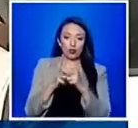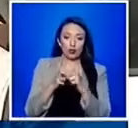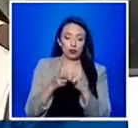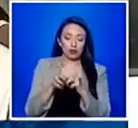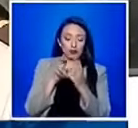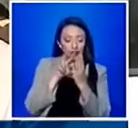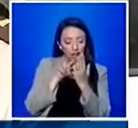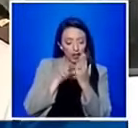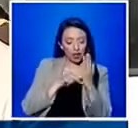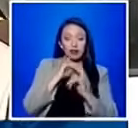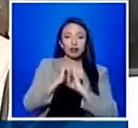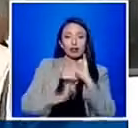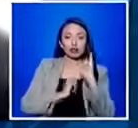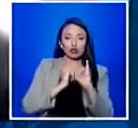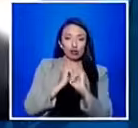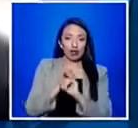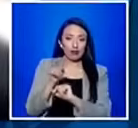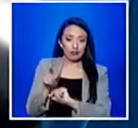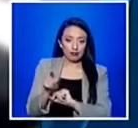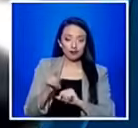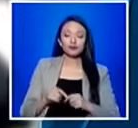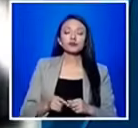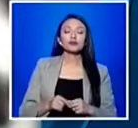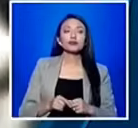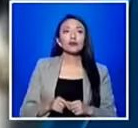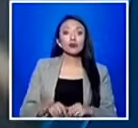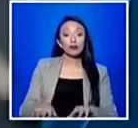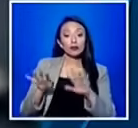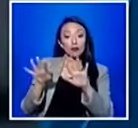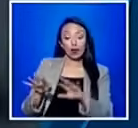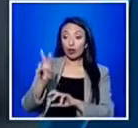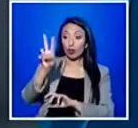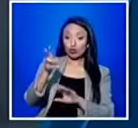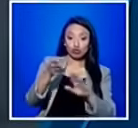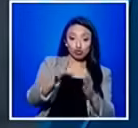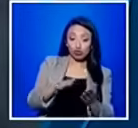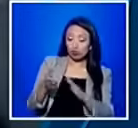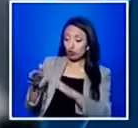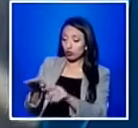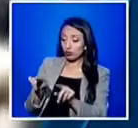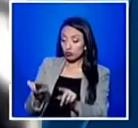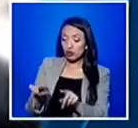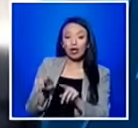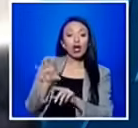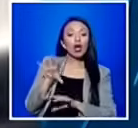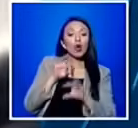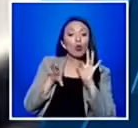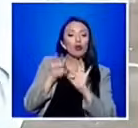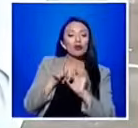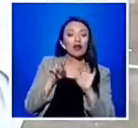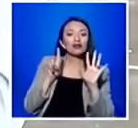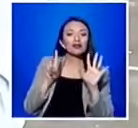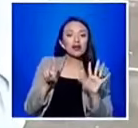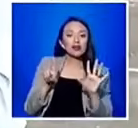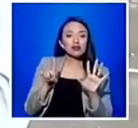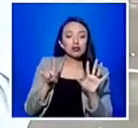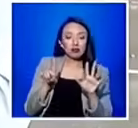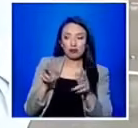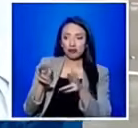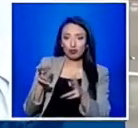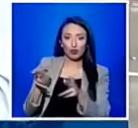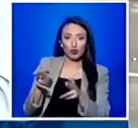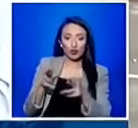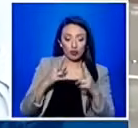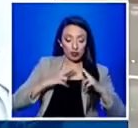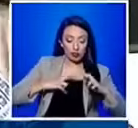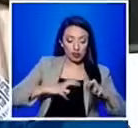nuestro sistema que tenemos a través de Interpol. En la escena del crimen, las autoridades encontraron 6 indicios balísticos, los cuales están